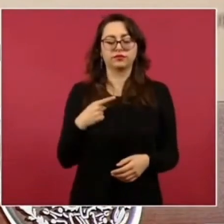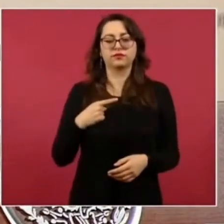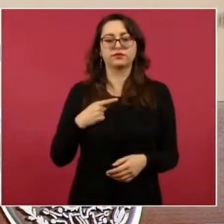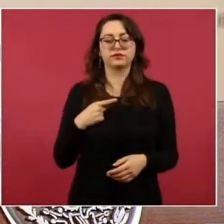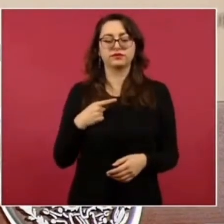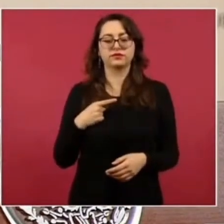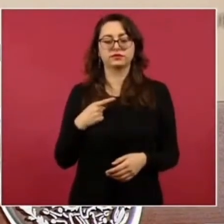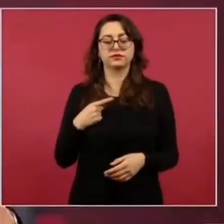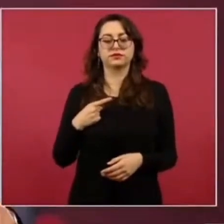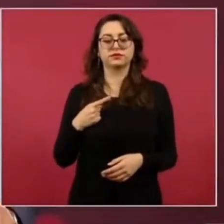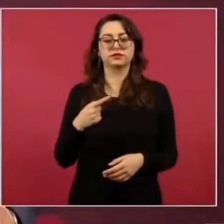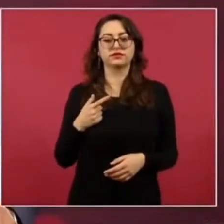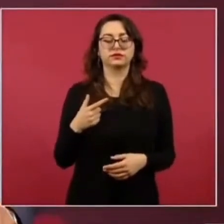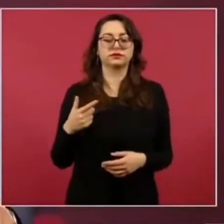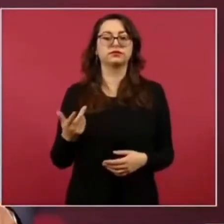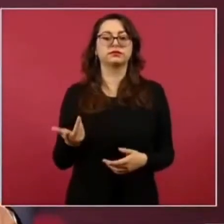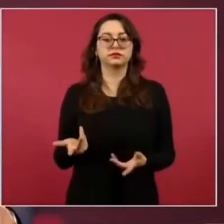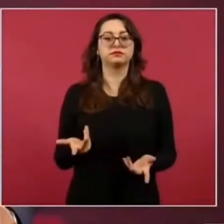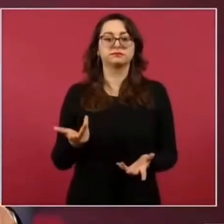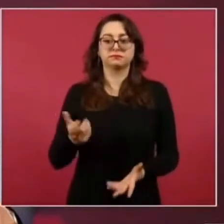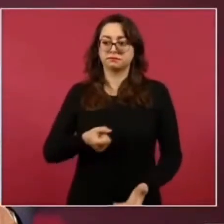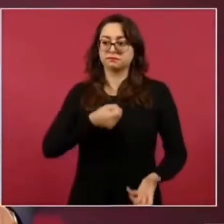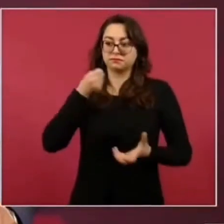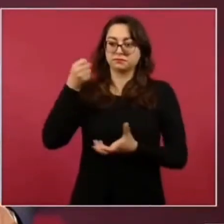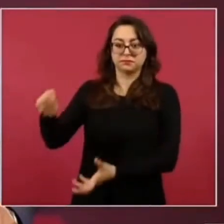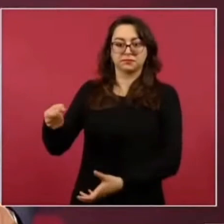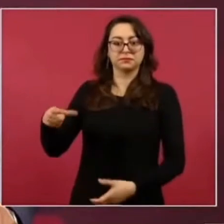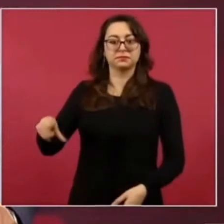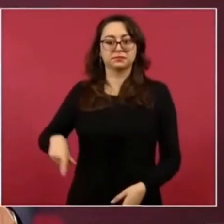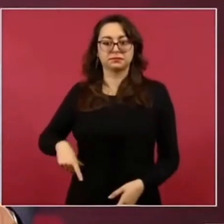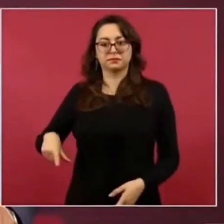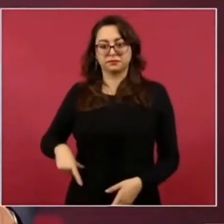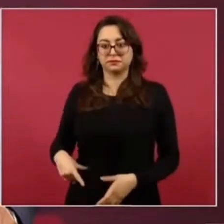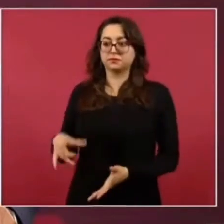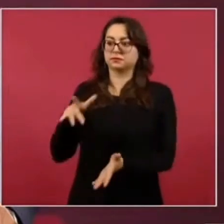ver pues con la inversión pública,